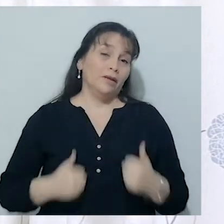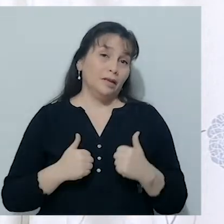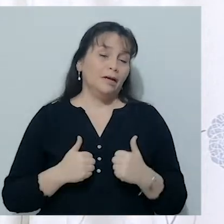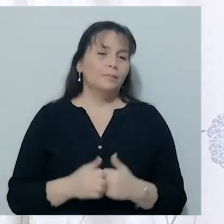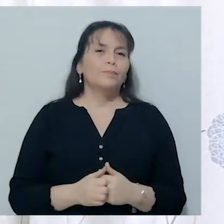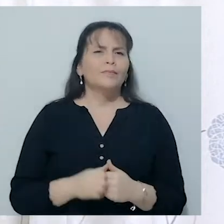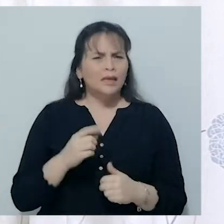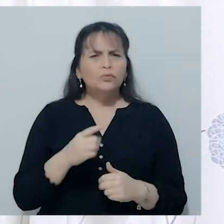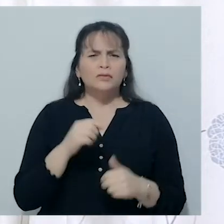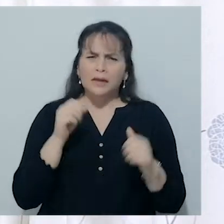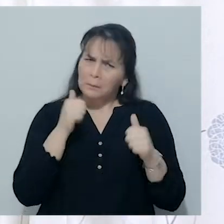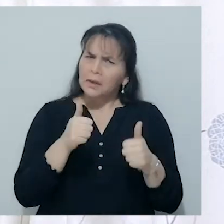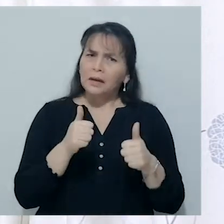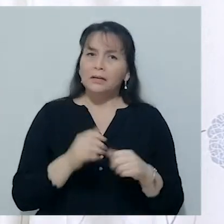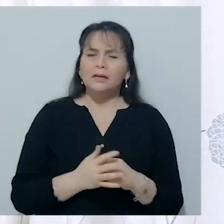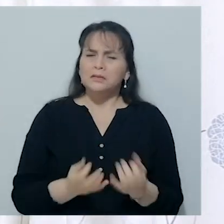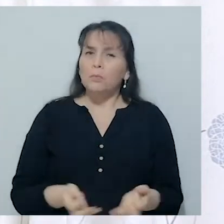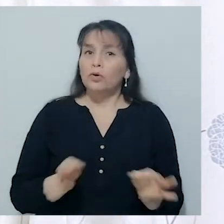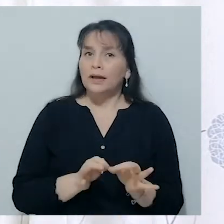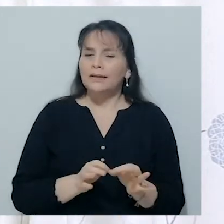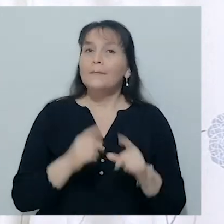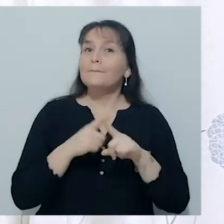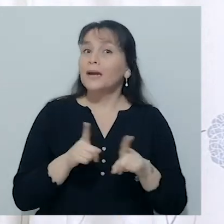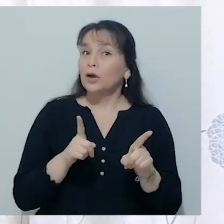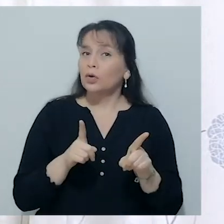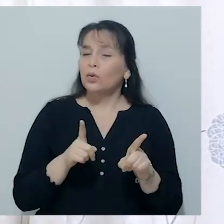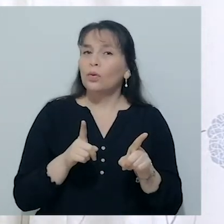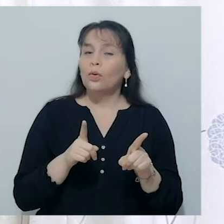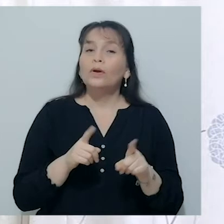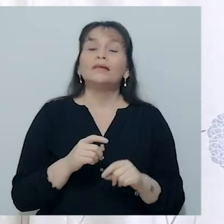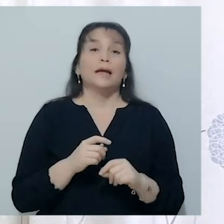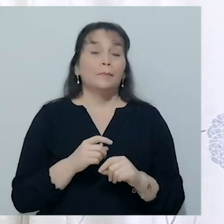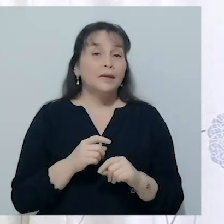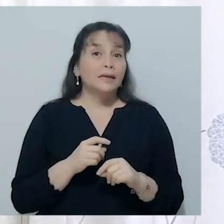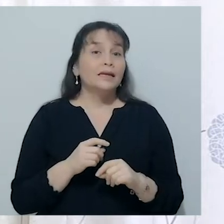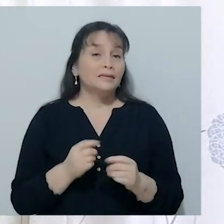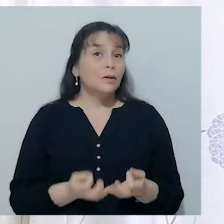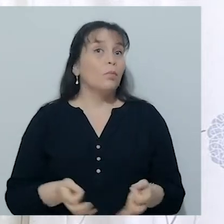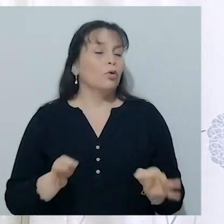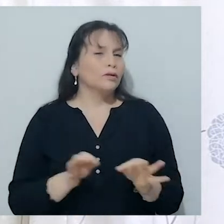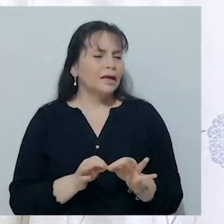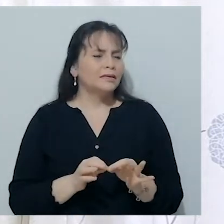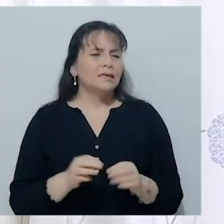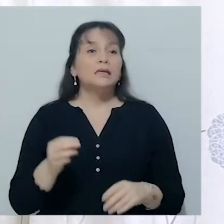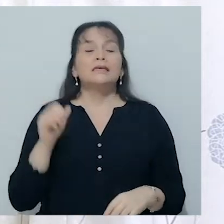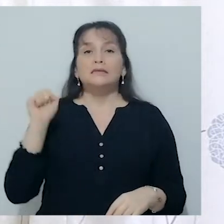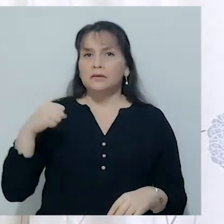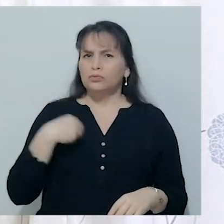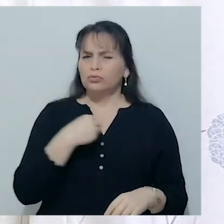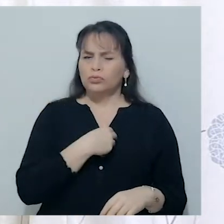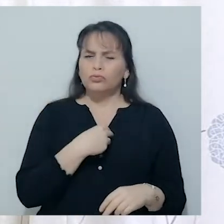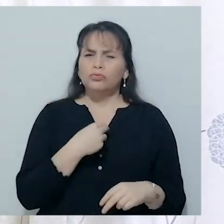loable y tiene su lugar de importancia. Pero vale decir, si hacemos una introspección con